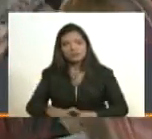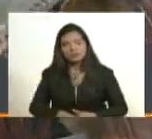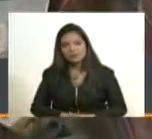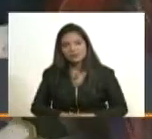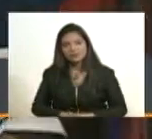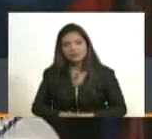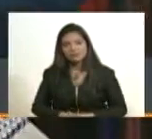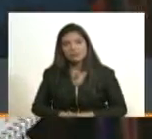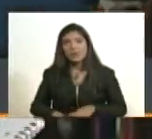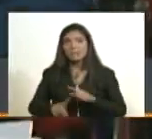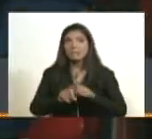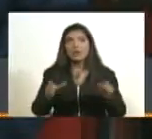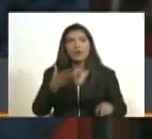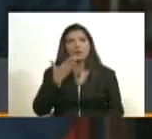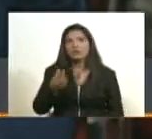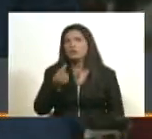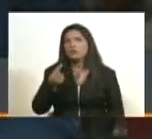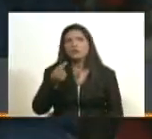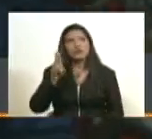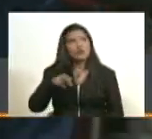Esa infamia no se había visto.